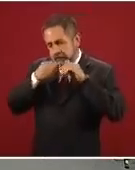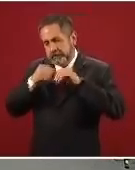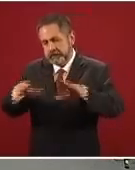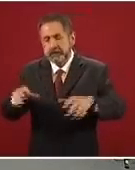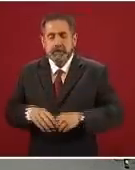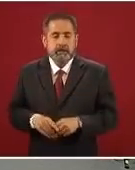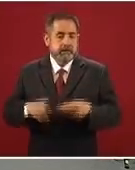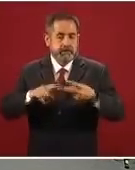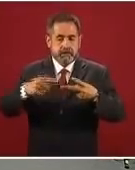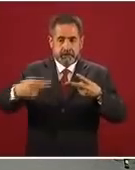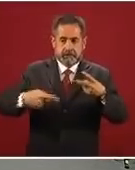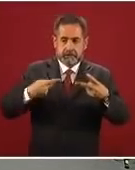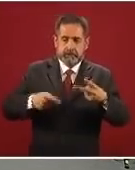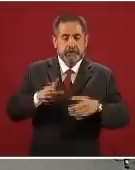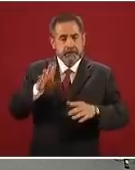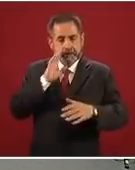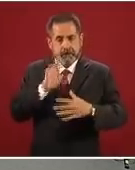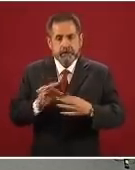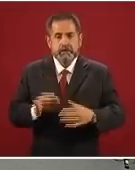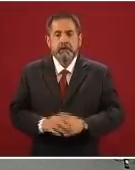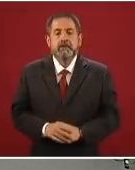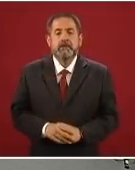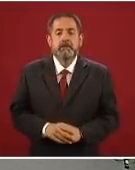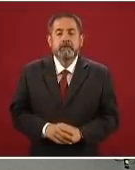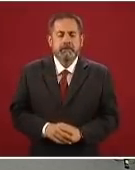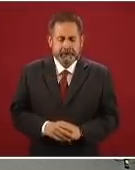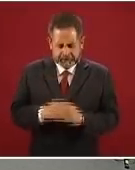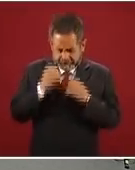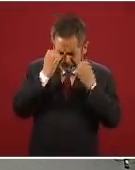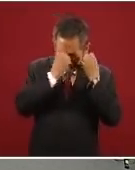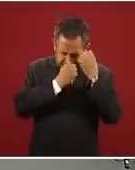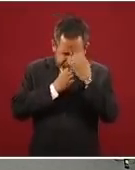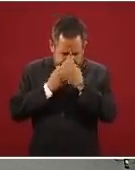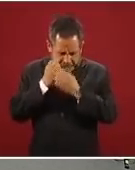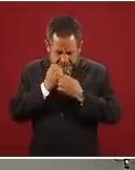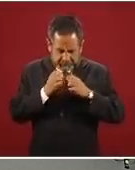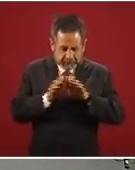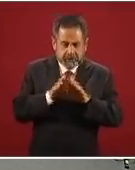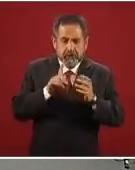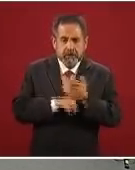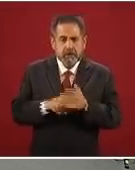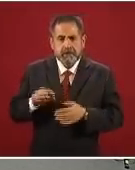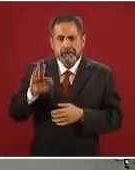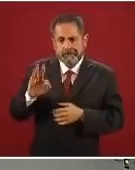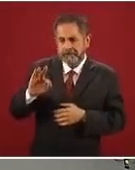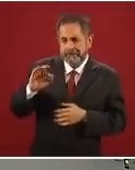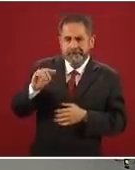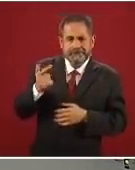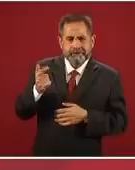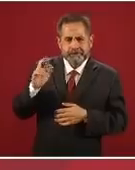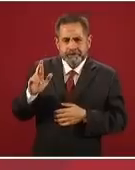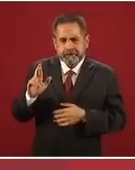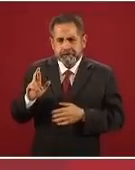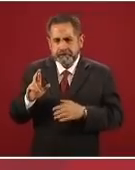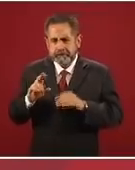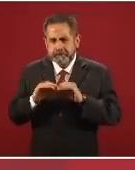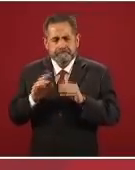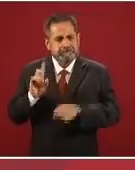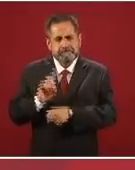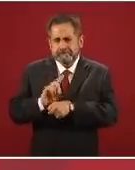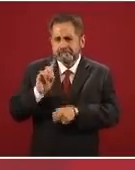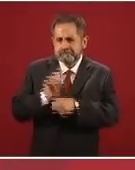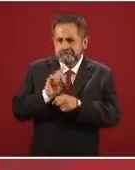la segunda pregunta, mire, en un análisis permanente que la Fiscalía hace de manera